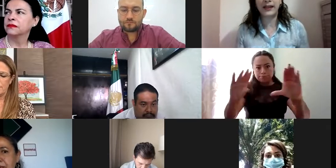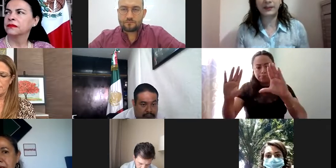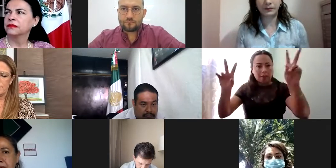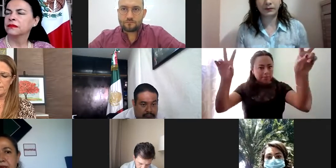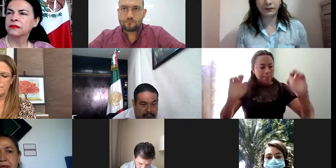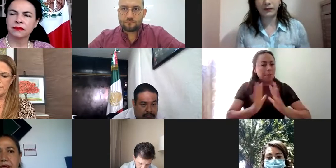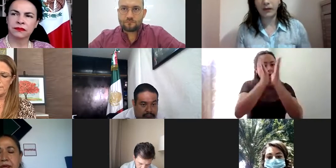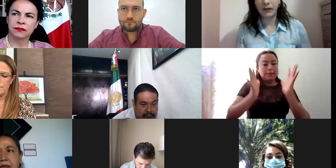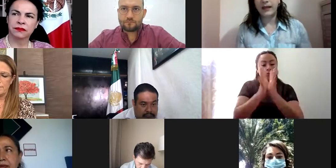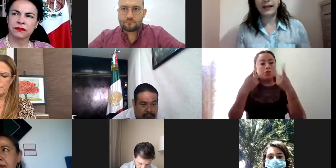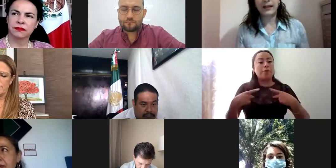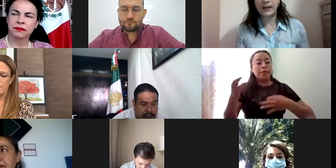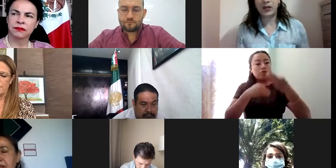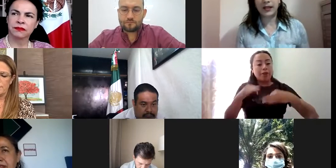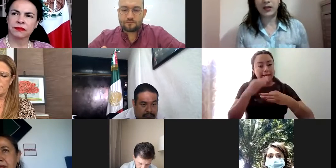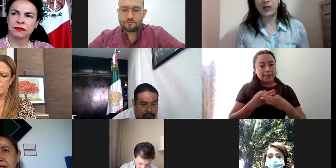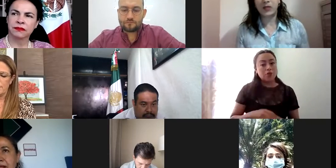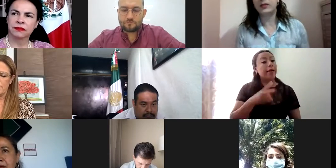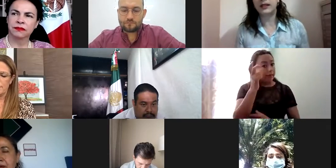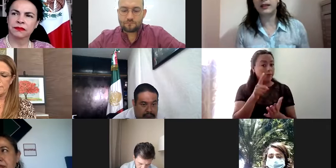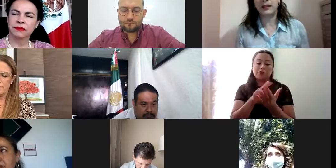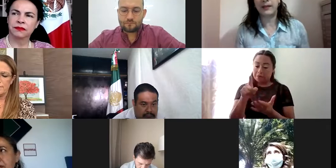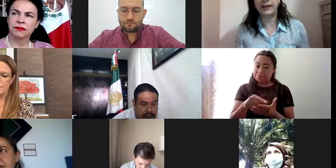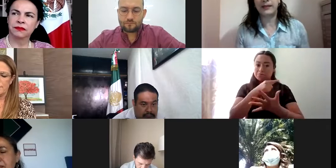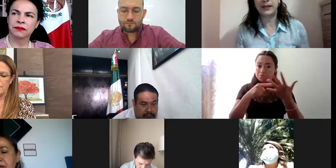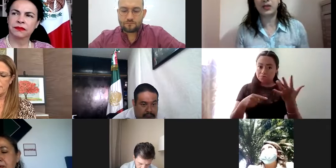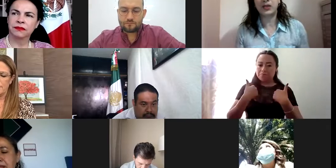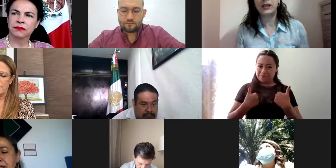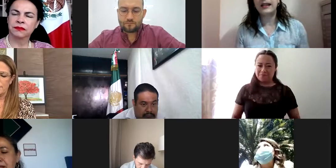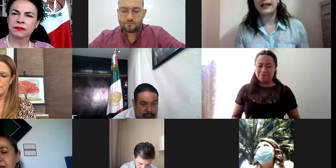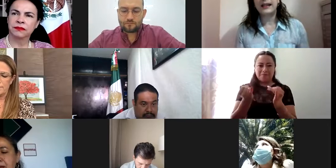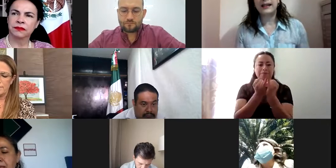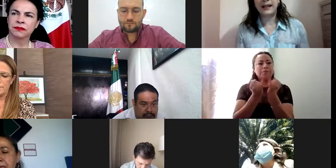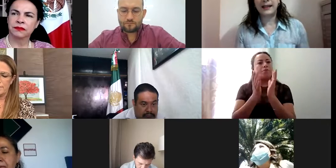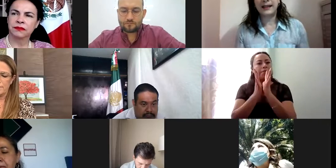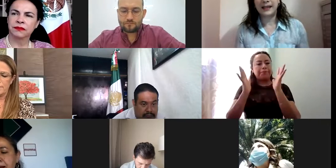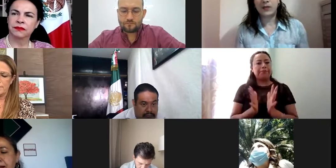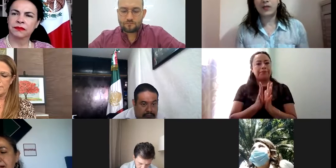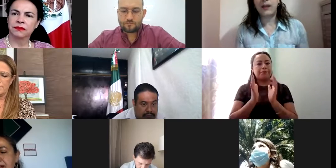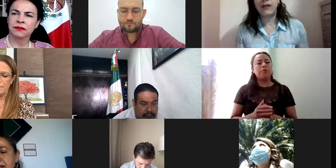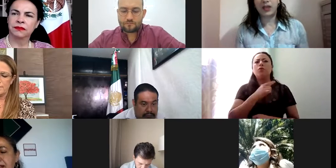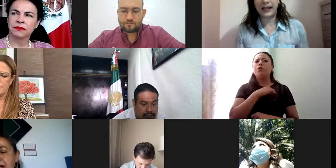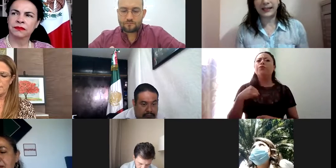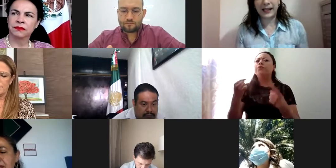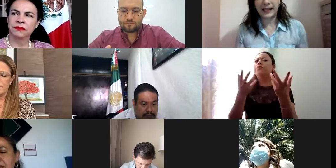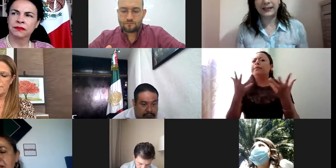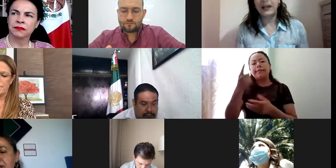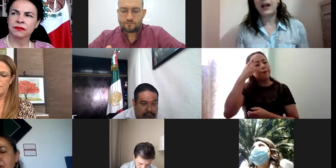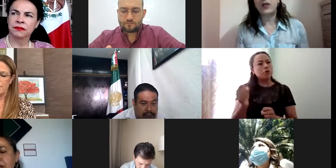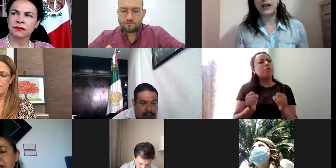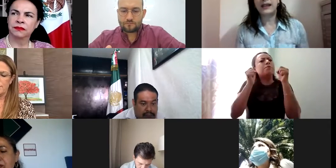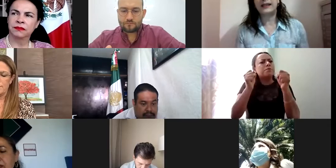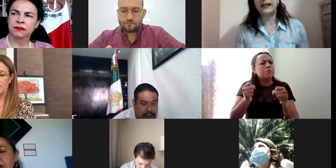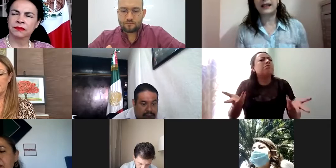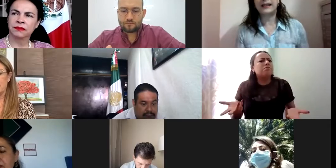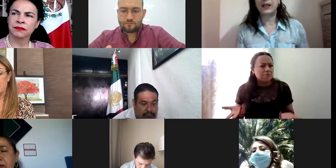ciudadana, que también son derechos humanos de participación, ¿qué hacíamos para fortalecerlas,